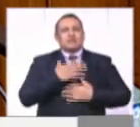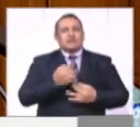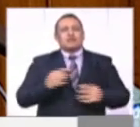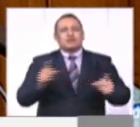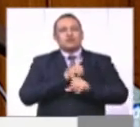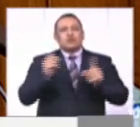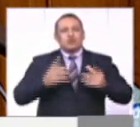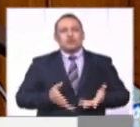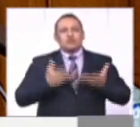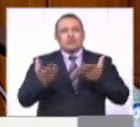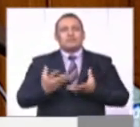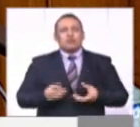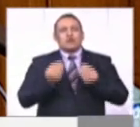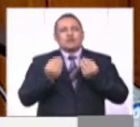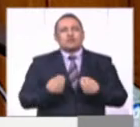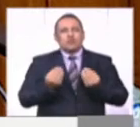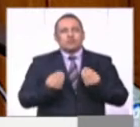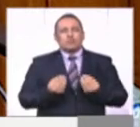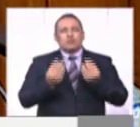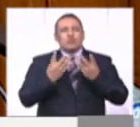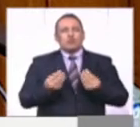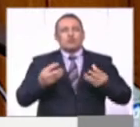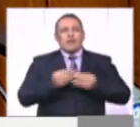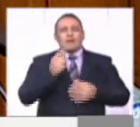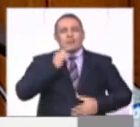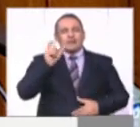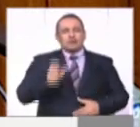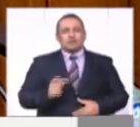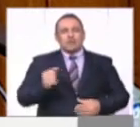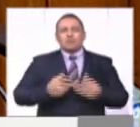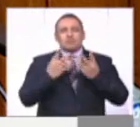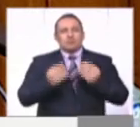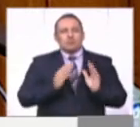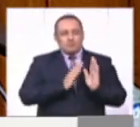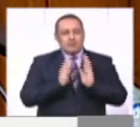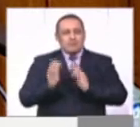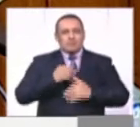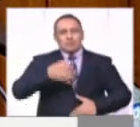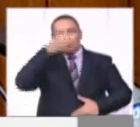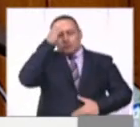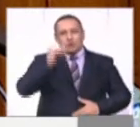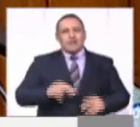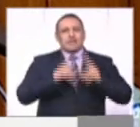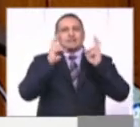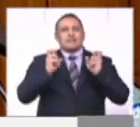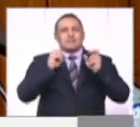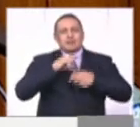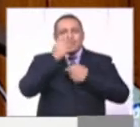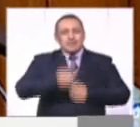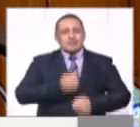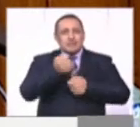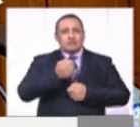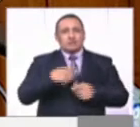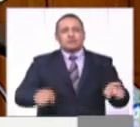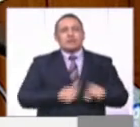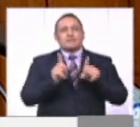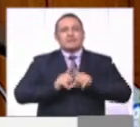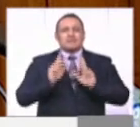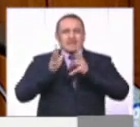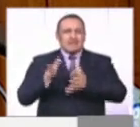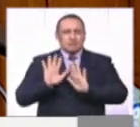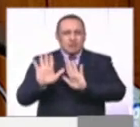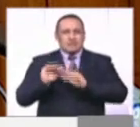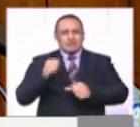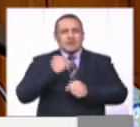lo llevan porque son es una persona muy preparada en la cuestión minera entonces dejemos que